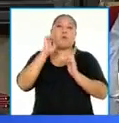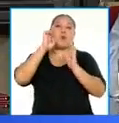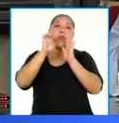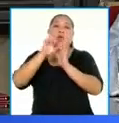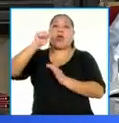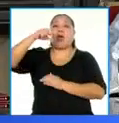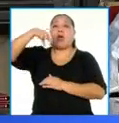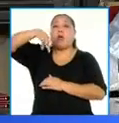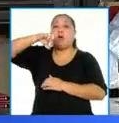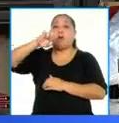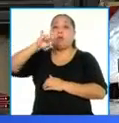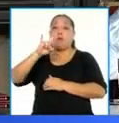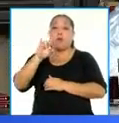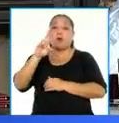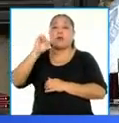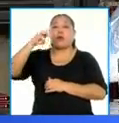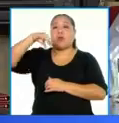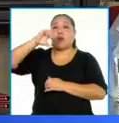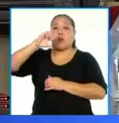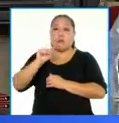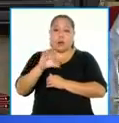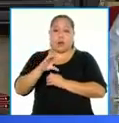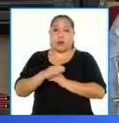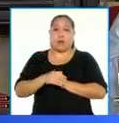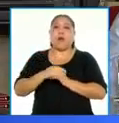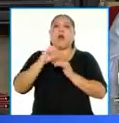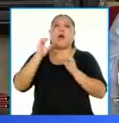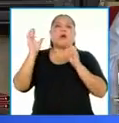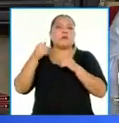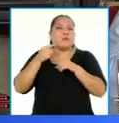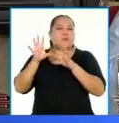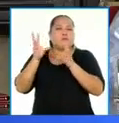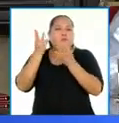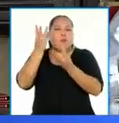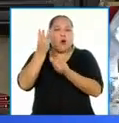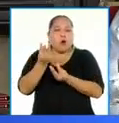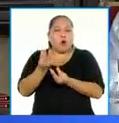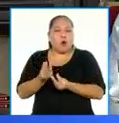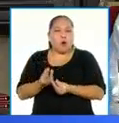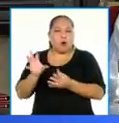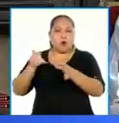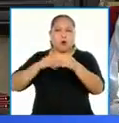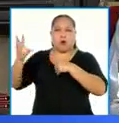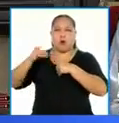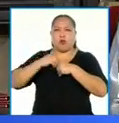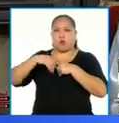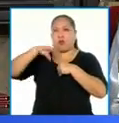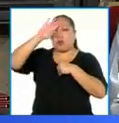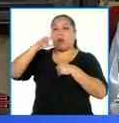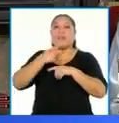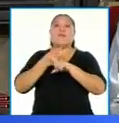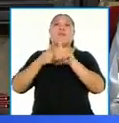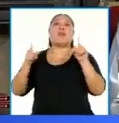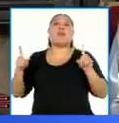ha desacelerado mucho más rápido el contagio que en el caso de Lima